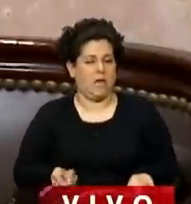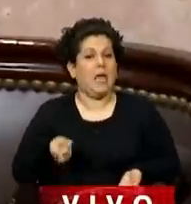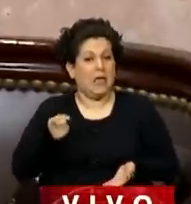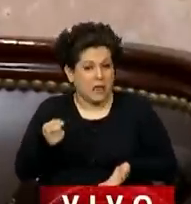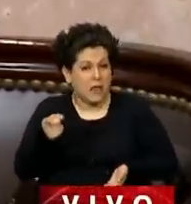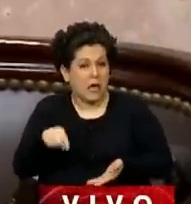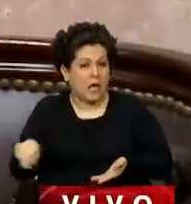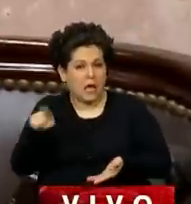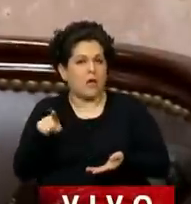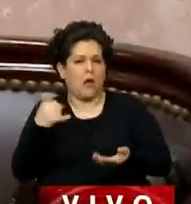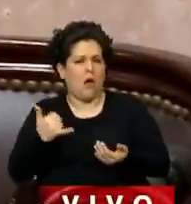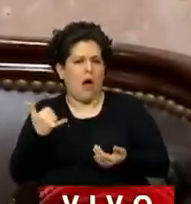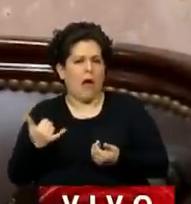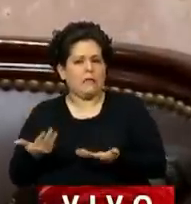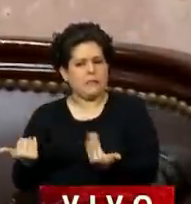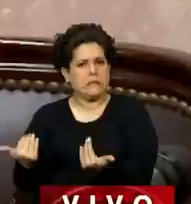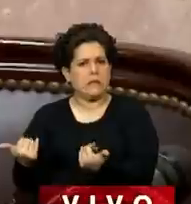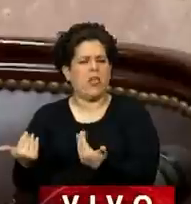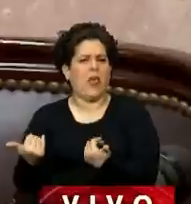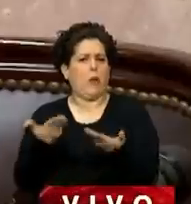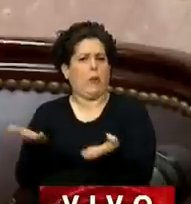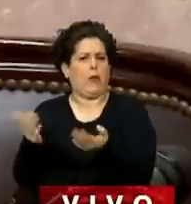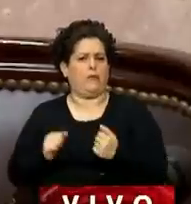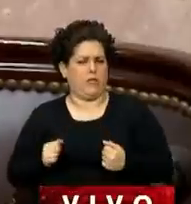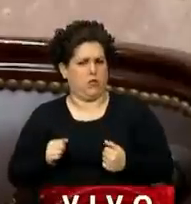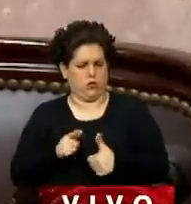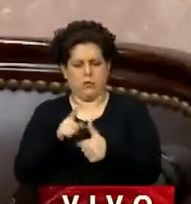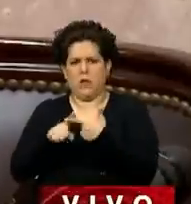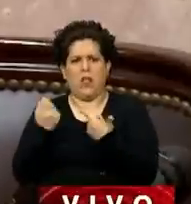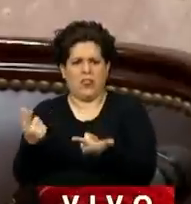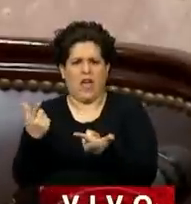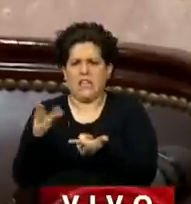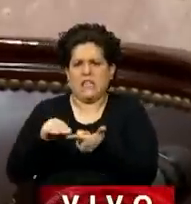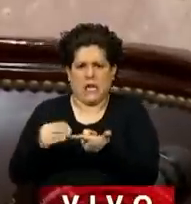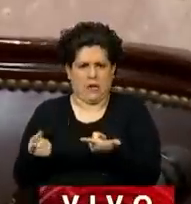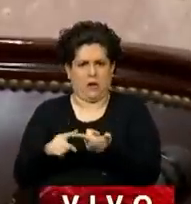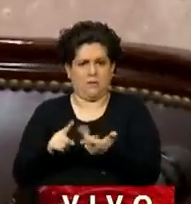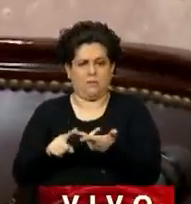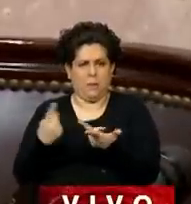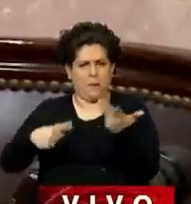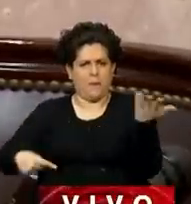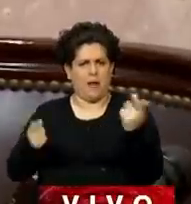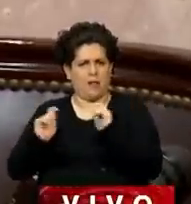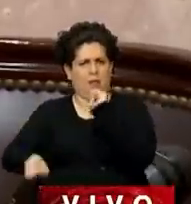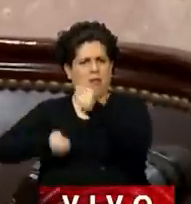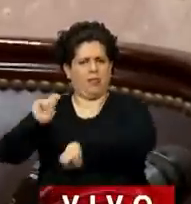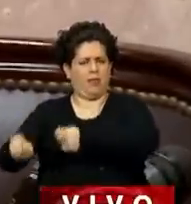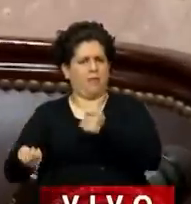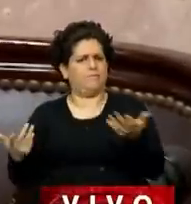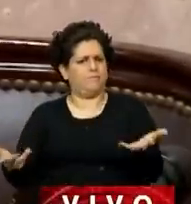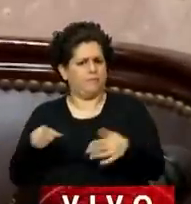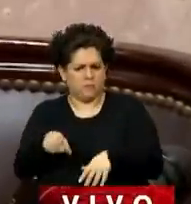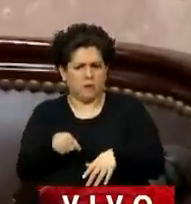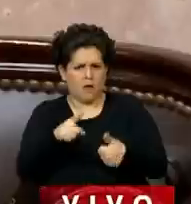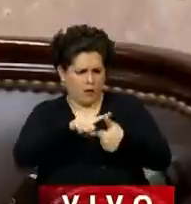sin embargo fuerzan la entrega de beneficios tierras y regalías y mientras esto